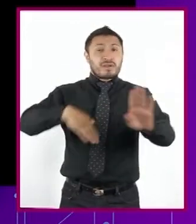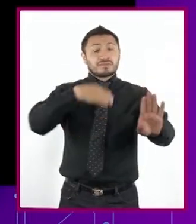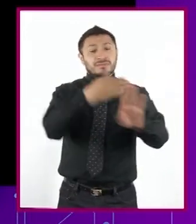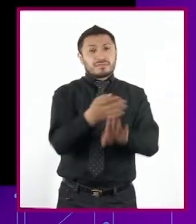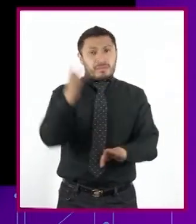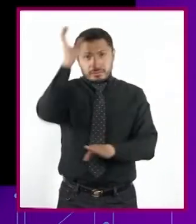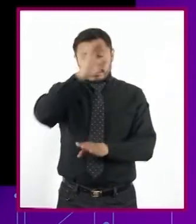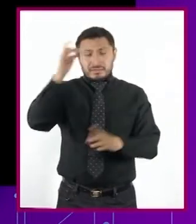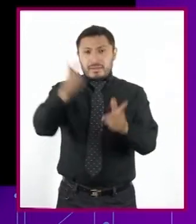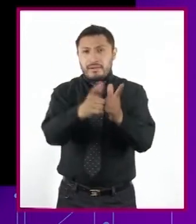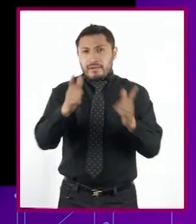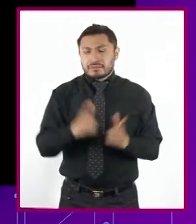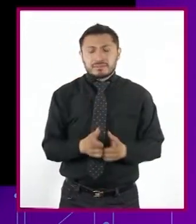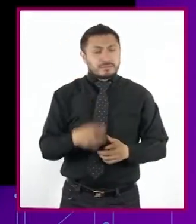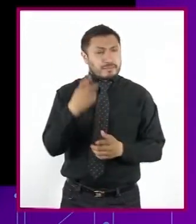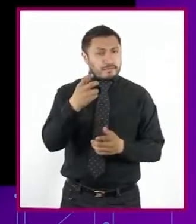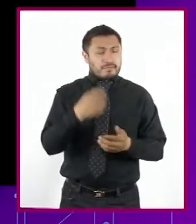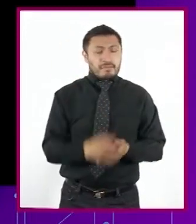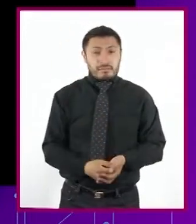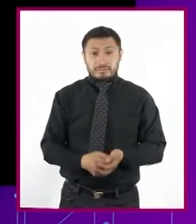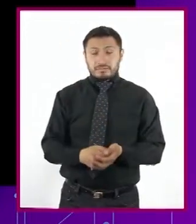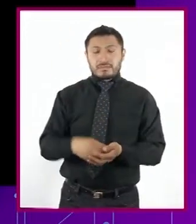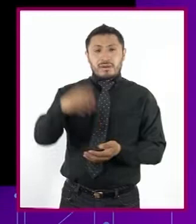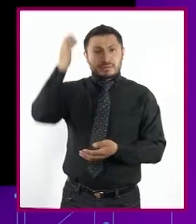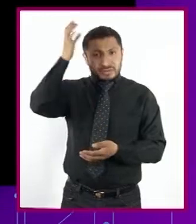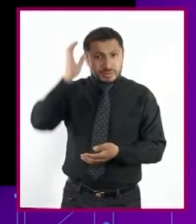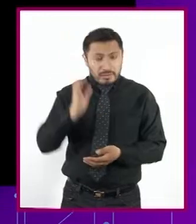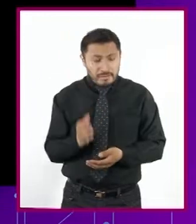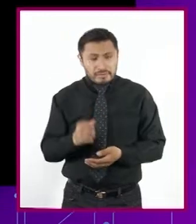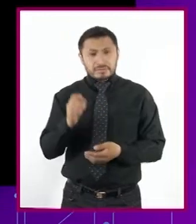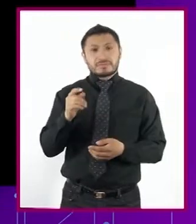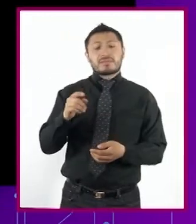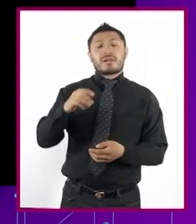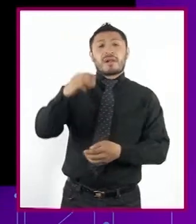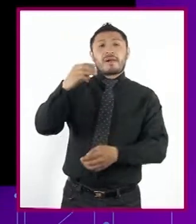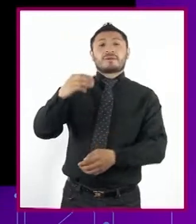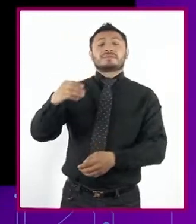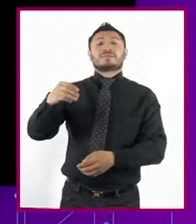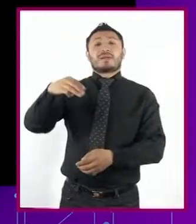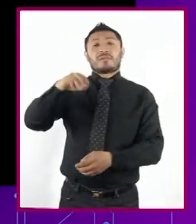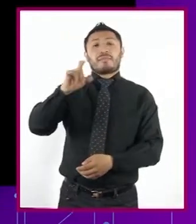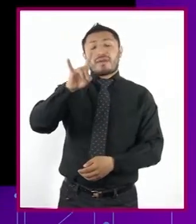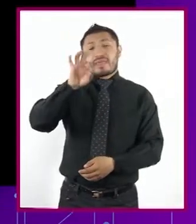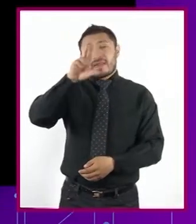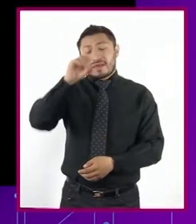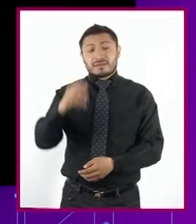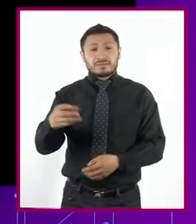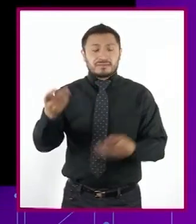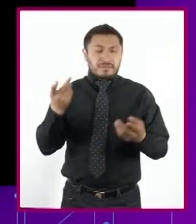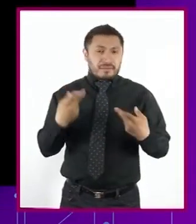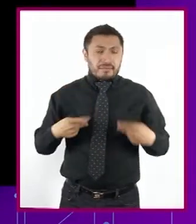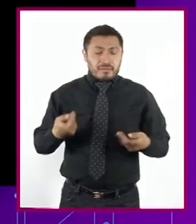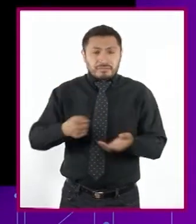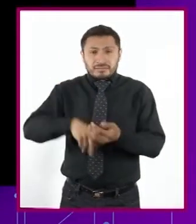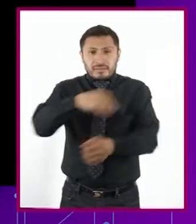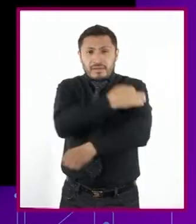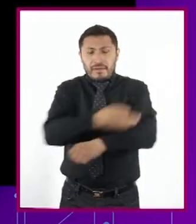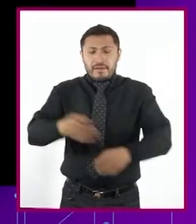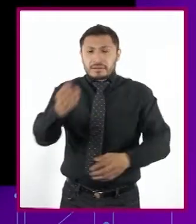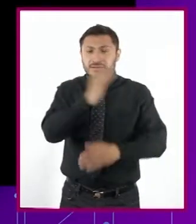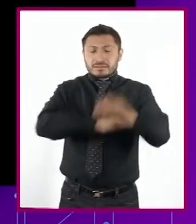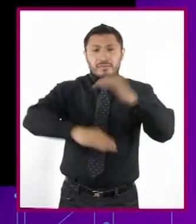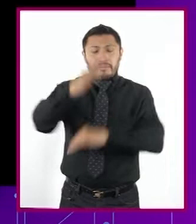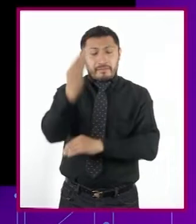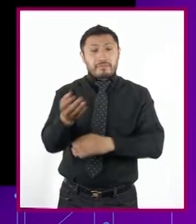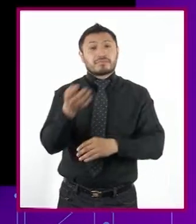grupo predilecto del régimen. Desde Coahuila, Francisco I. Madero, miembro de una de las familias más prósperas del